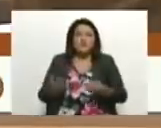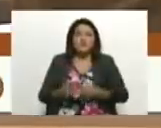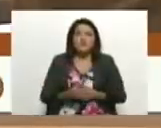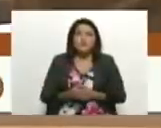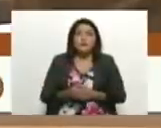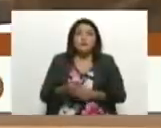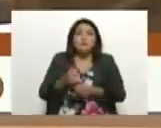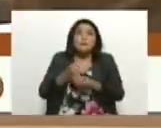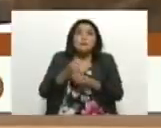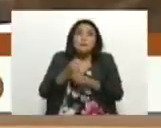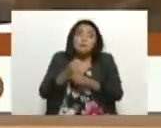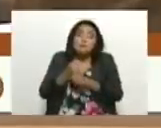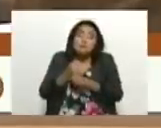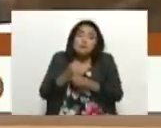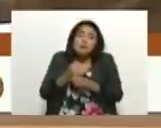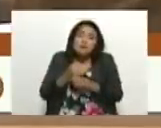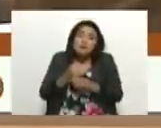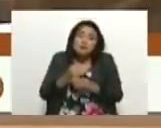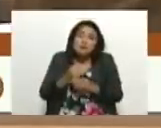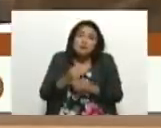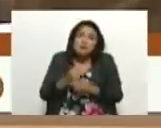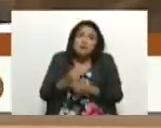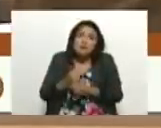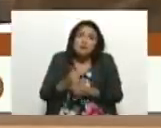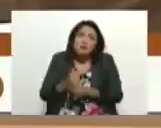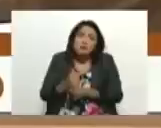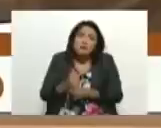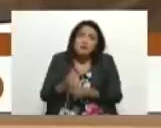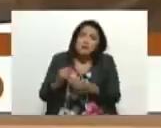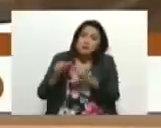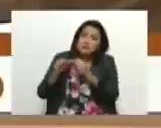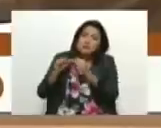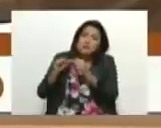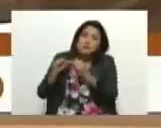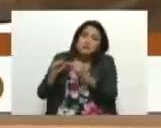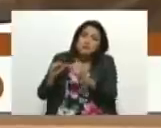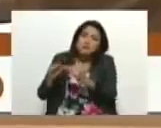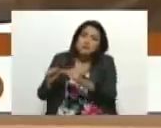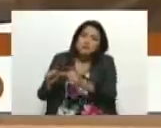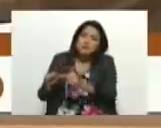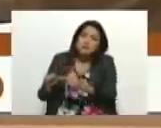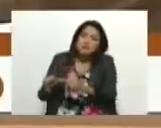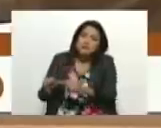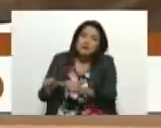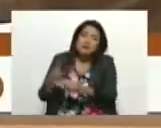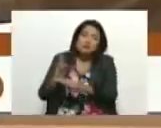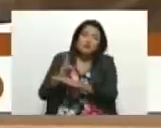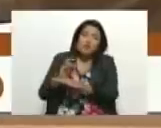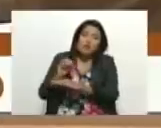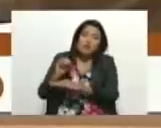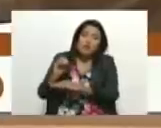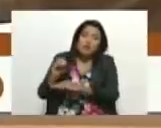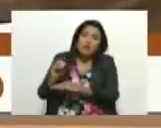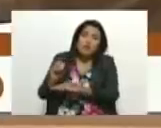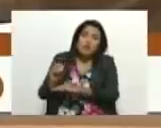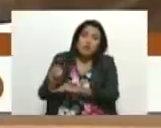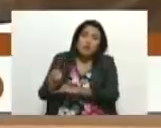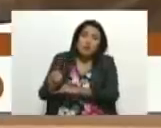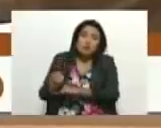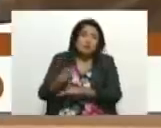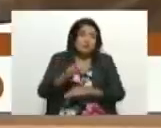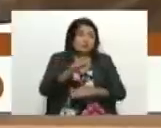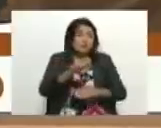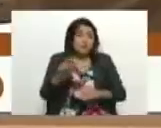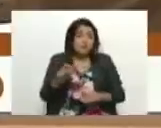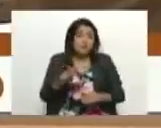esperar que estén allí durmiendo el sueño de los justos, que no sabemos después si entonces el corrupto se lo pasa